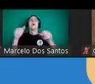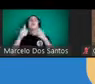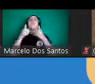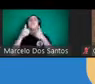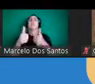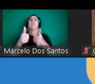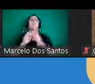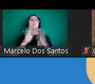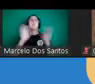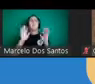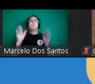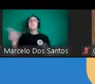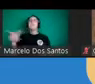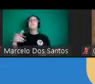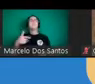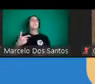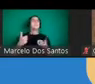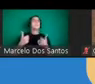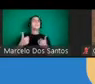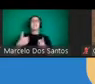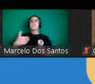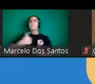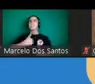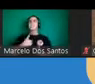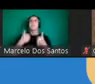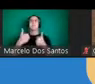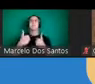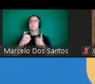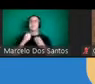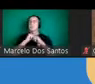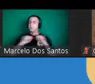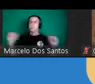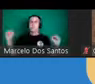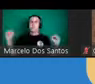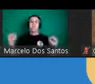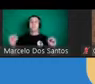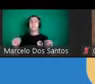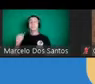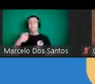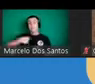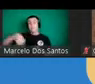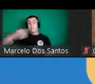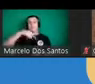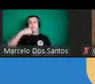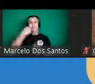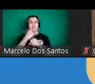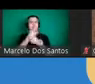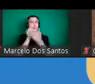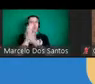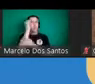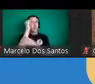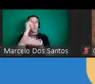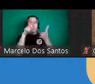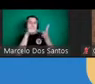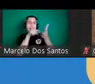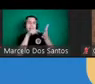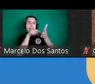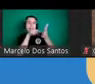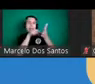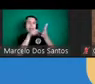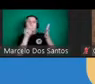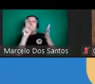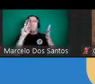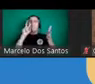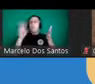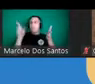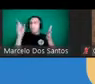yo no encuentro barreras. Entonces, realmente nuestro objetivo tiene que ser, en vez de estar mirando las limitaciones, mirar las barreras y